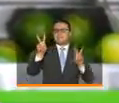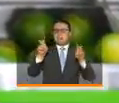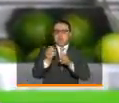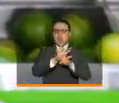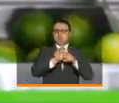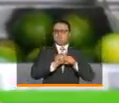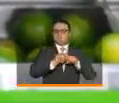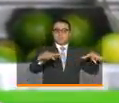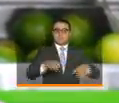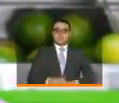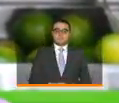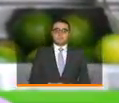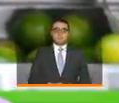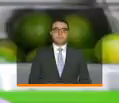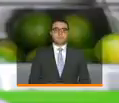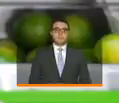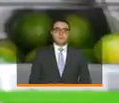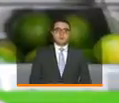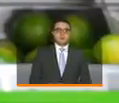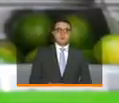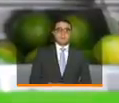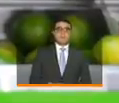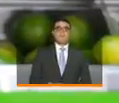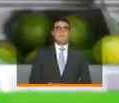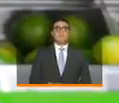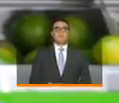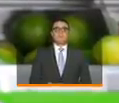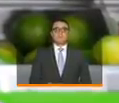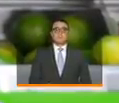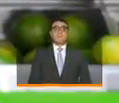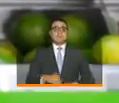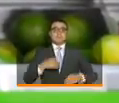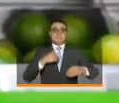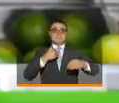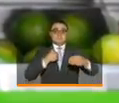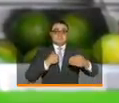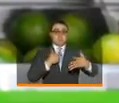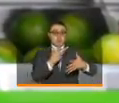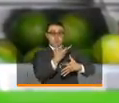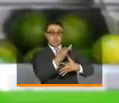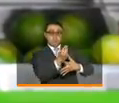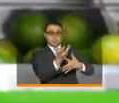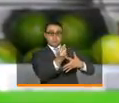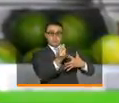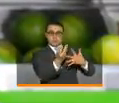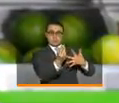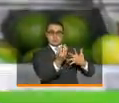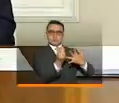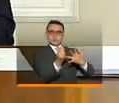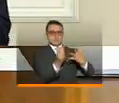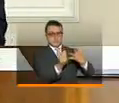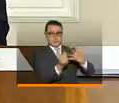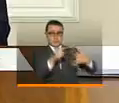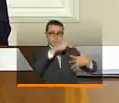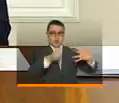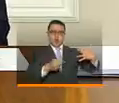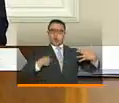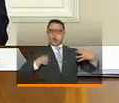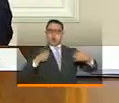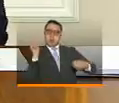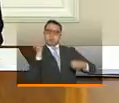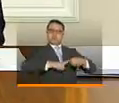pandemia. ¿Cómo me doy cuenta en qué etapa del proceso de vacunación recibiré mi vacuna, presidente Duque? Muchísimas